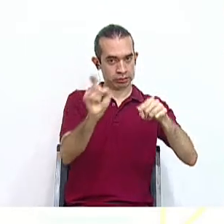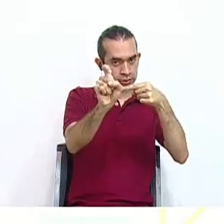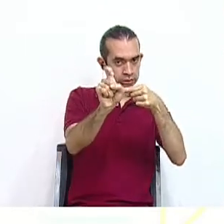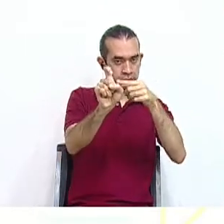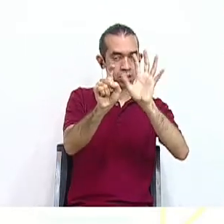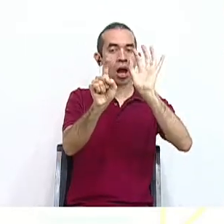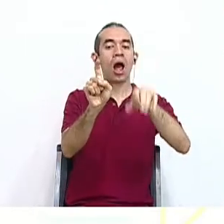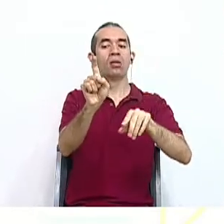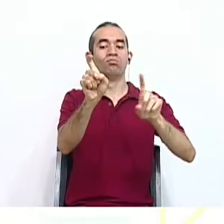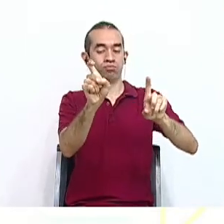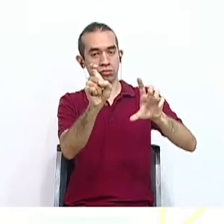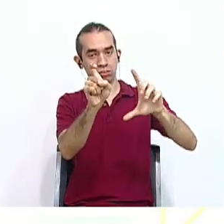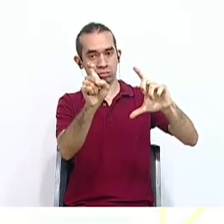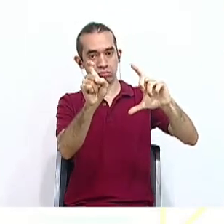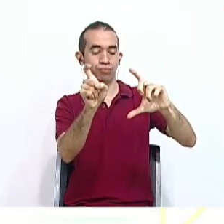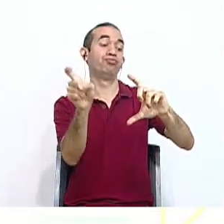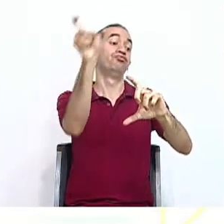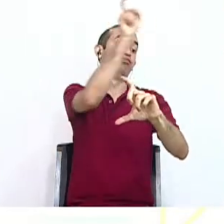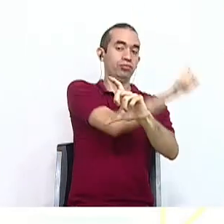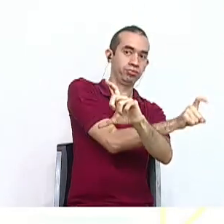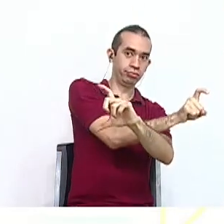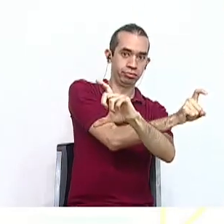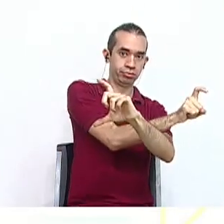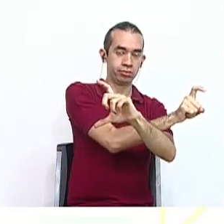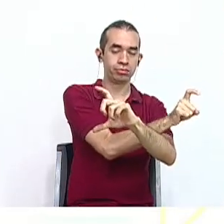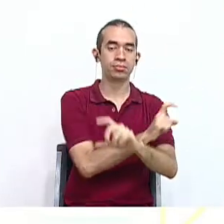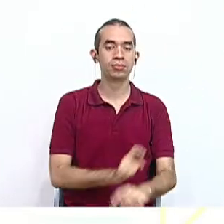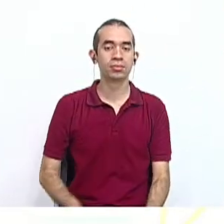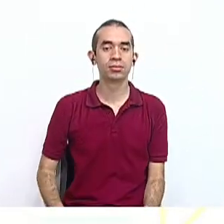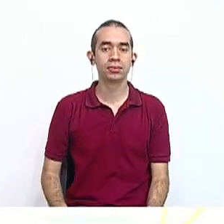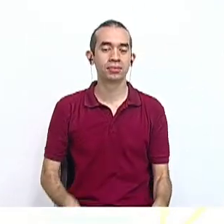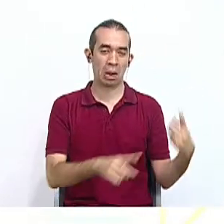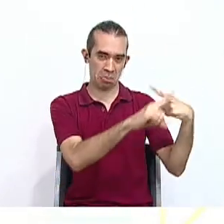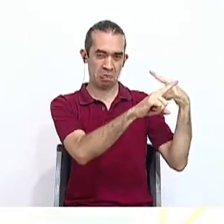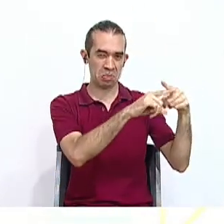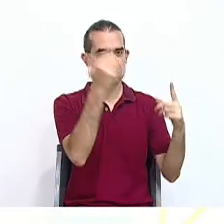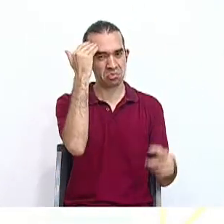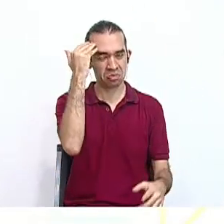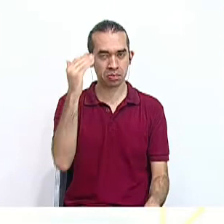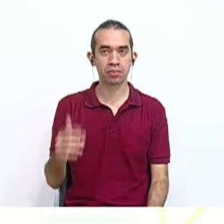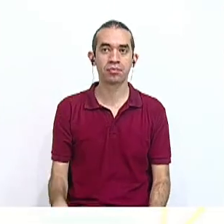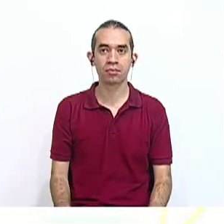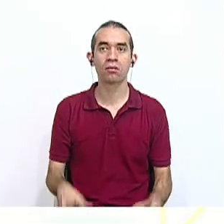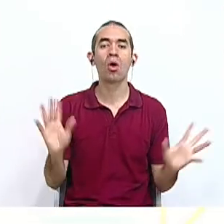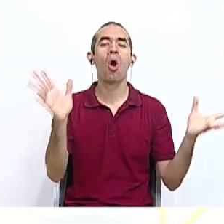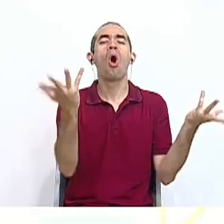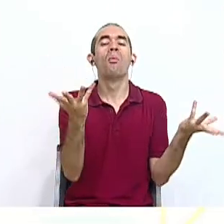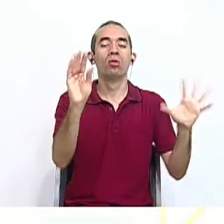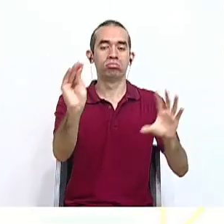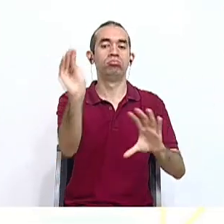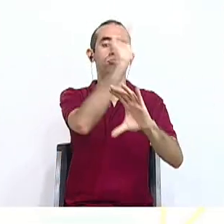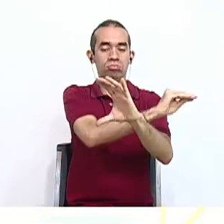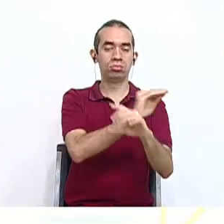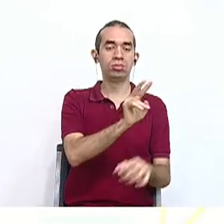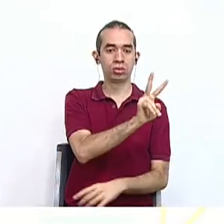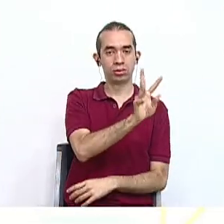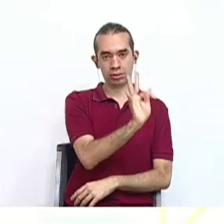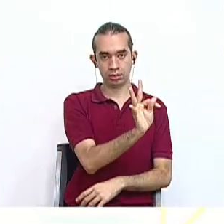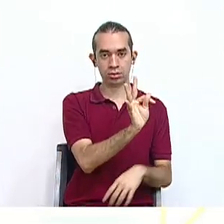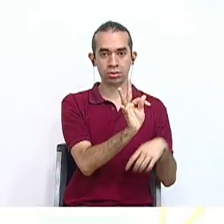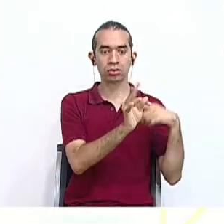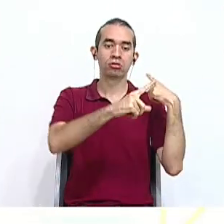pasamos a multiplicar al logaritmo. Entonces, obtenemos la siguiente expresión. 2t